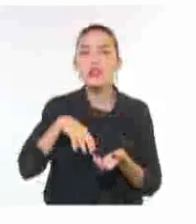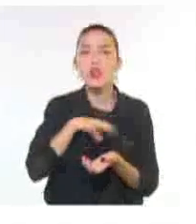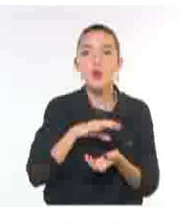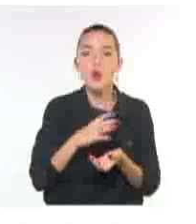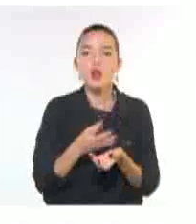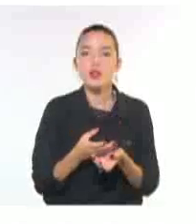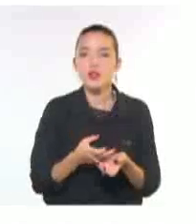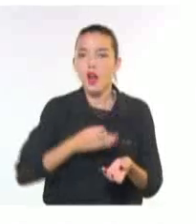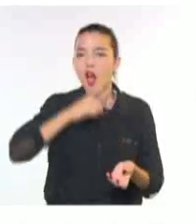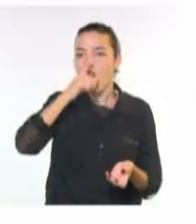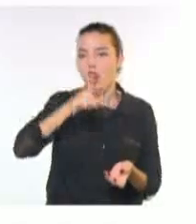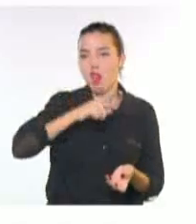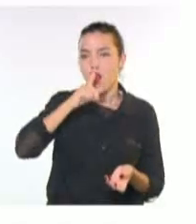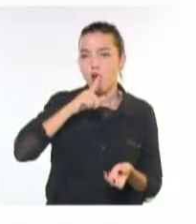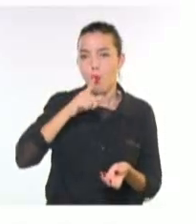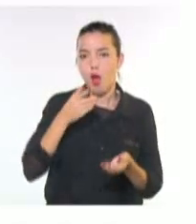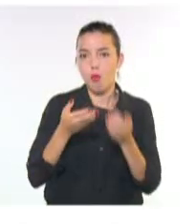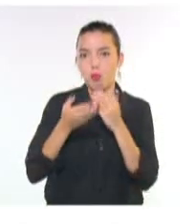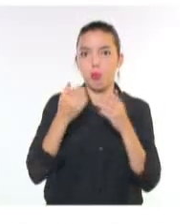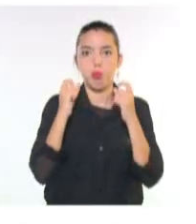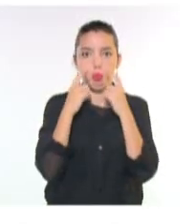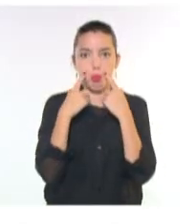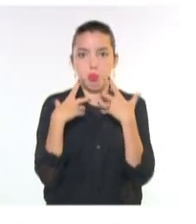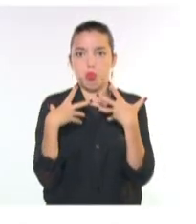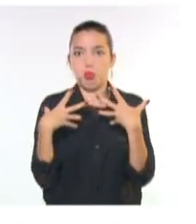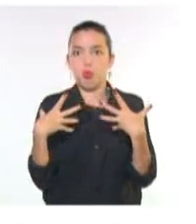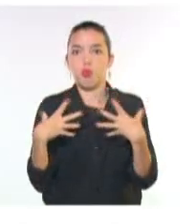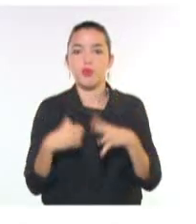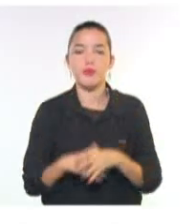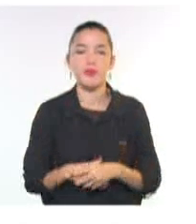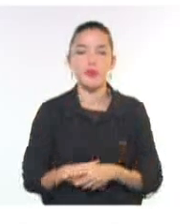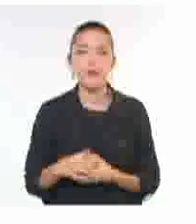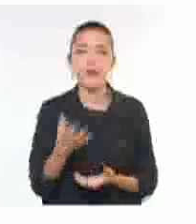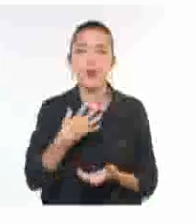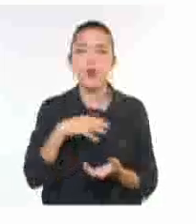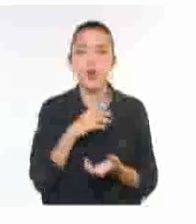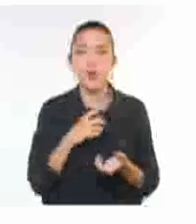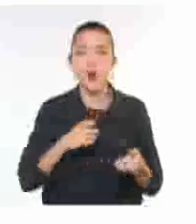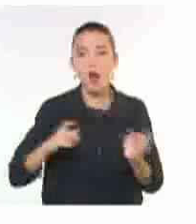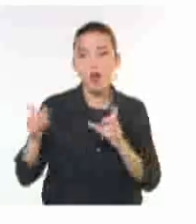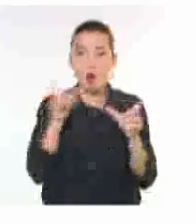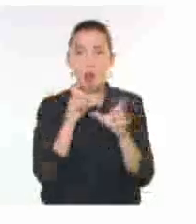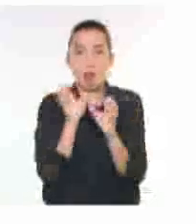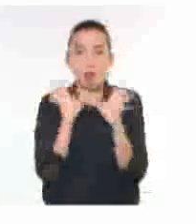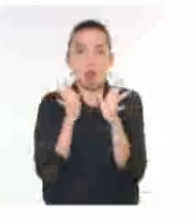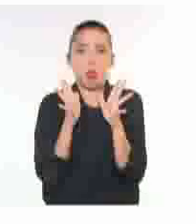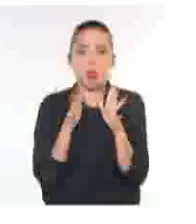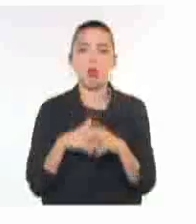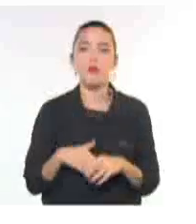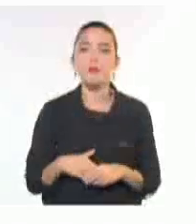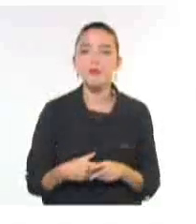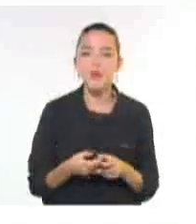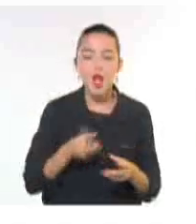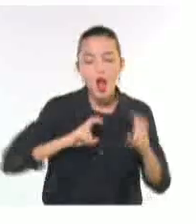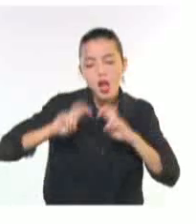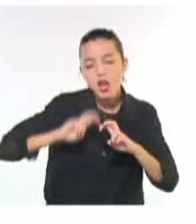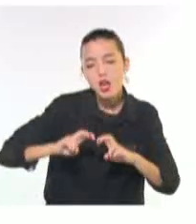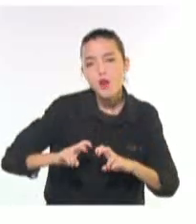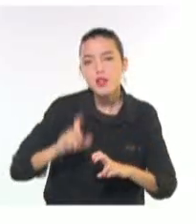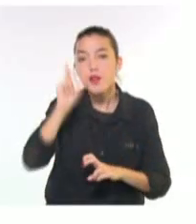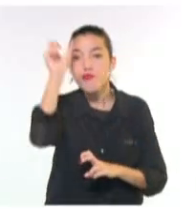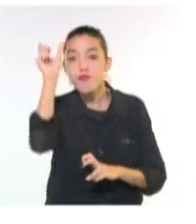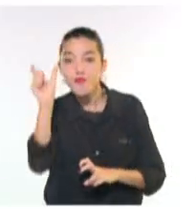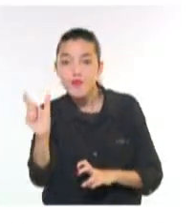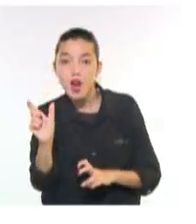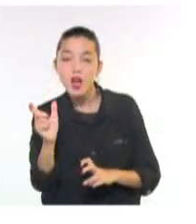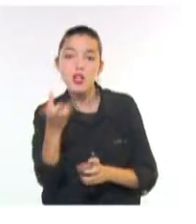técnicos y probabilidades. No buscan llamar la atención desde el pánico. Verifique la fecha y el contexto de las imágenes. ¿Corresponden